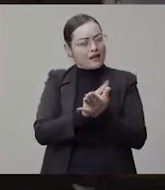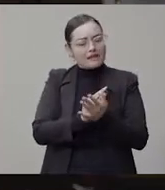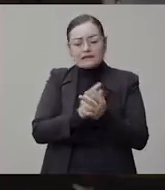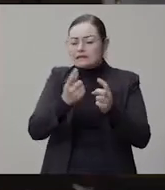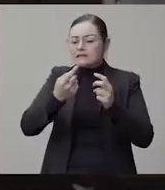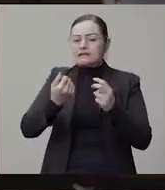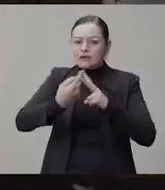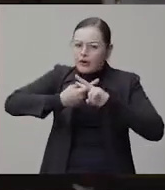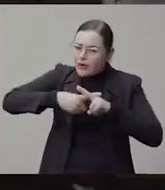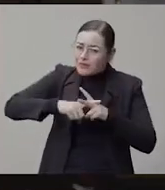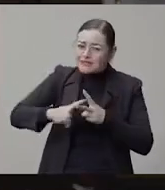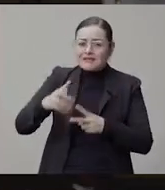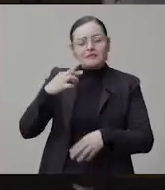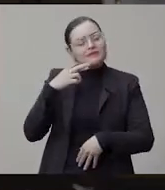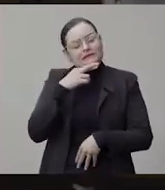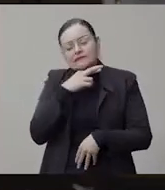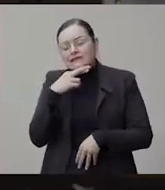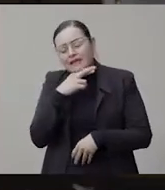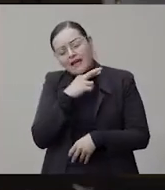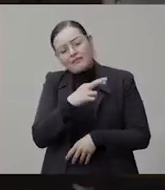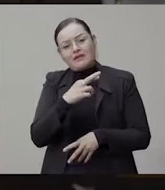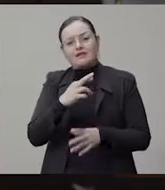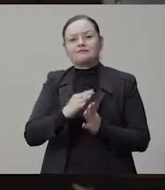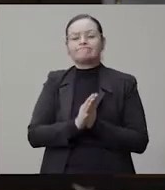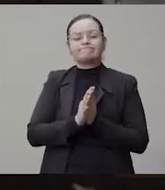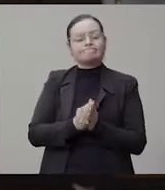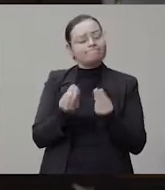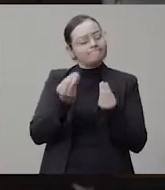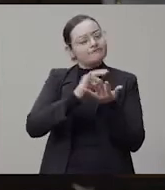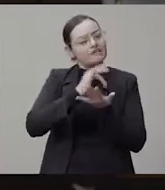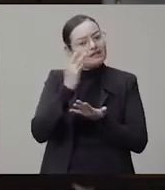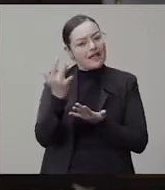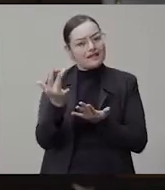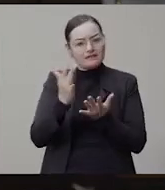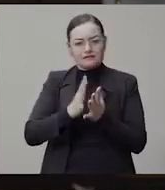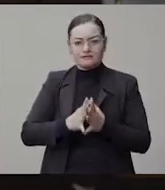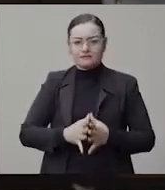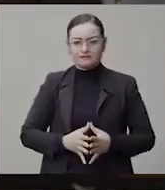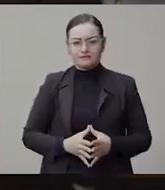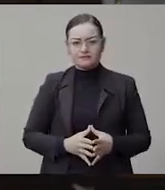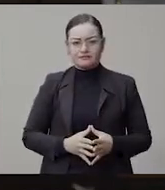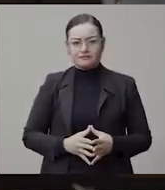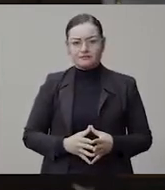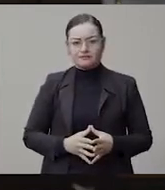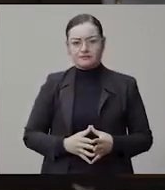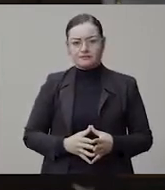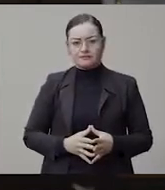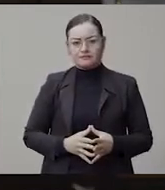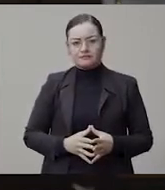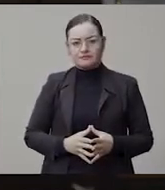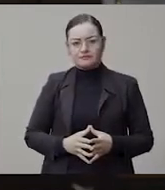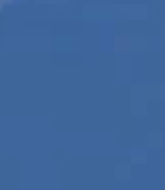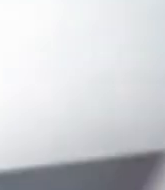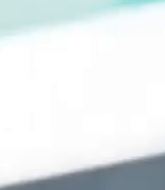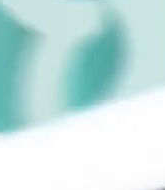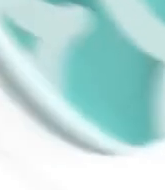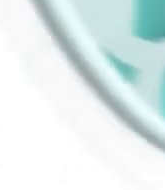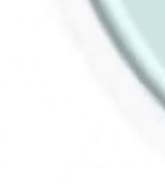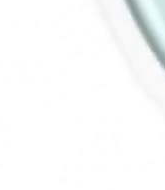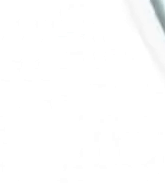con la ley comencemos de inmediato ya no podemos perder más tiempo muchas gracias